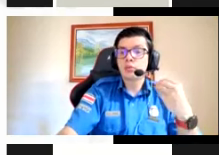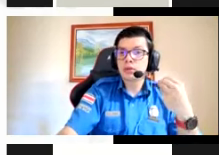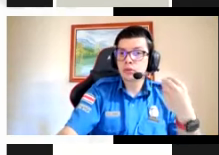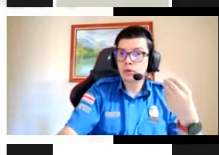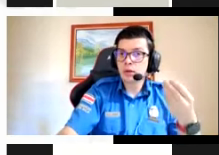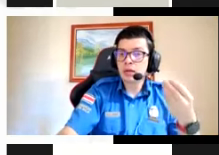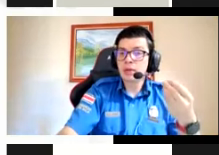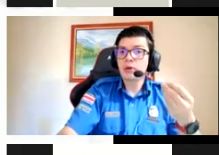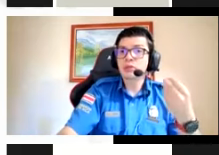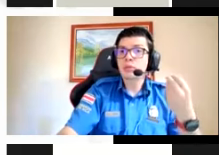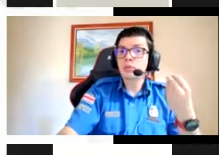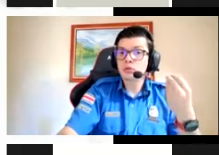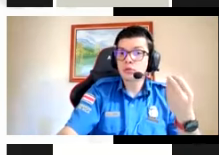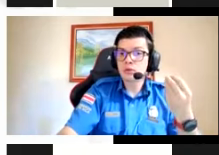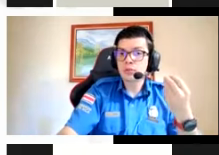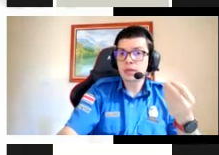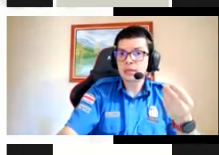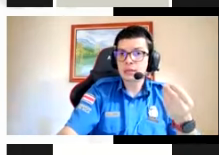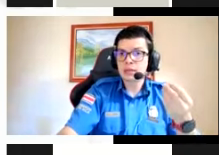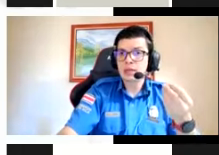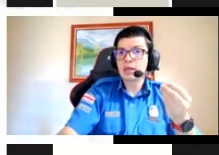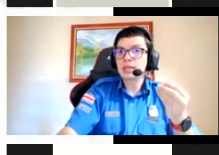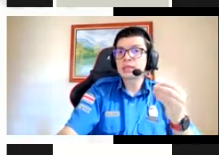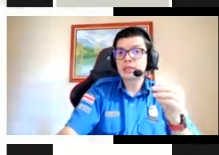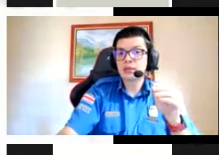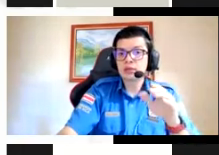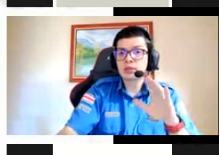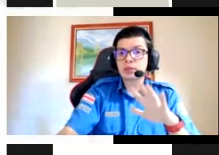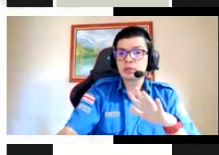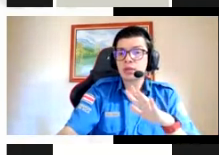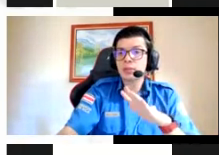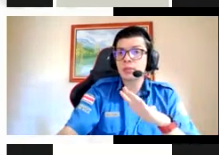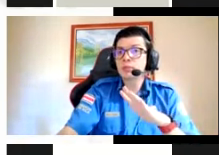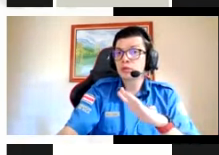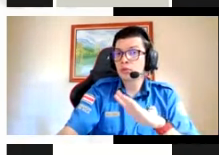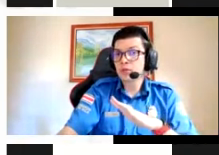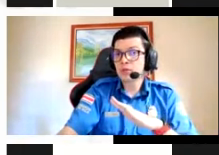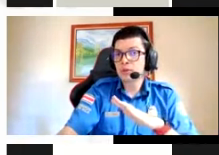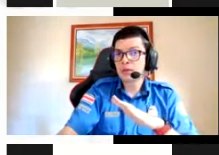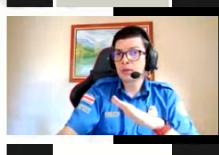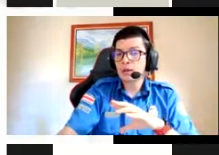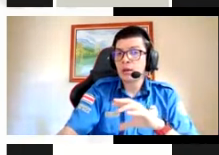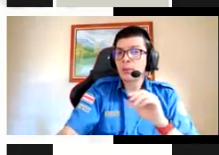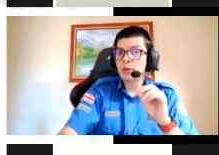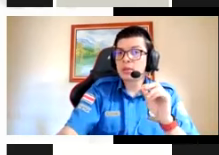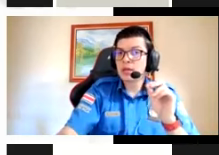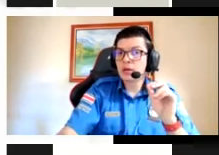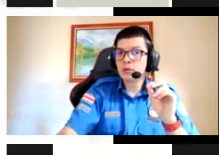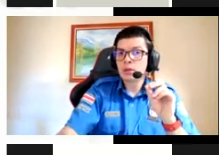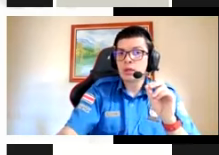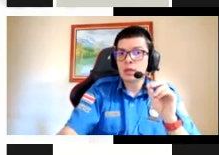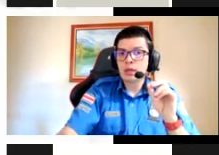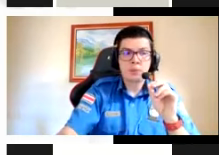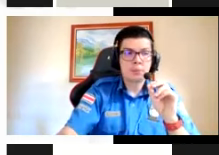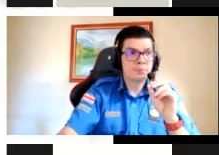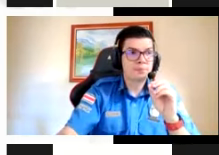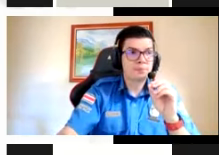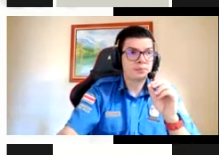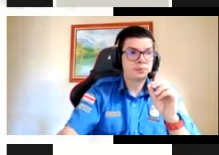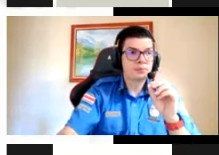adulto mayor, le va a costar mucho recuperarse. Gracias a Dios, esta persona sobrevive. Pero es algo